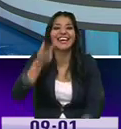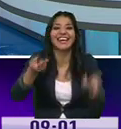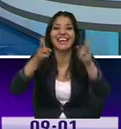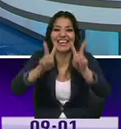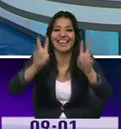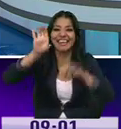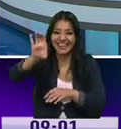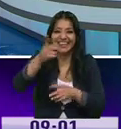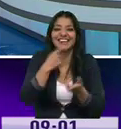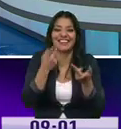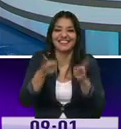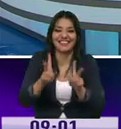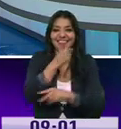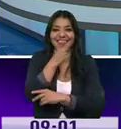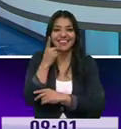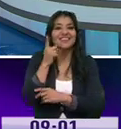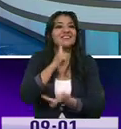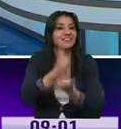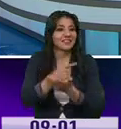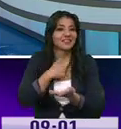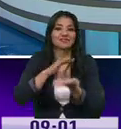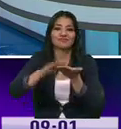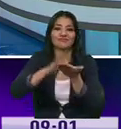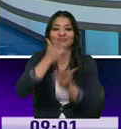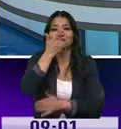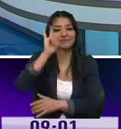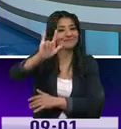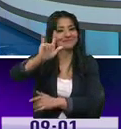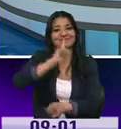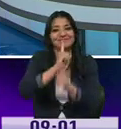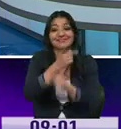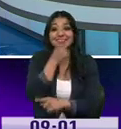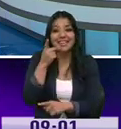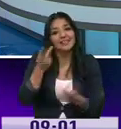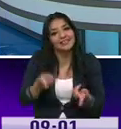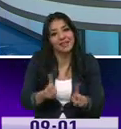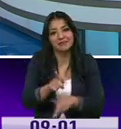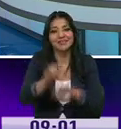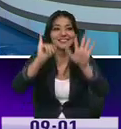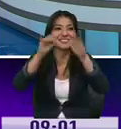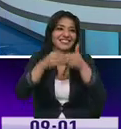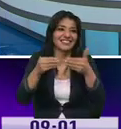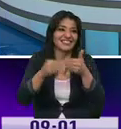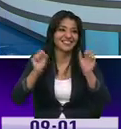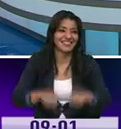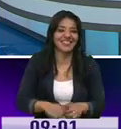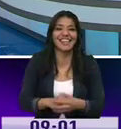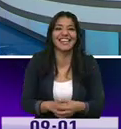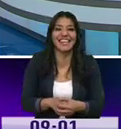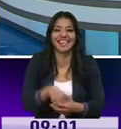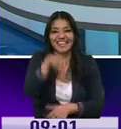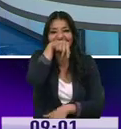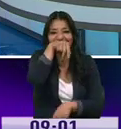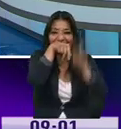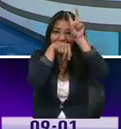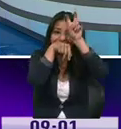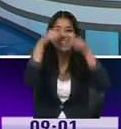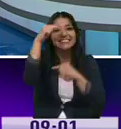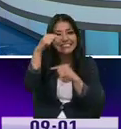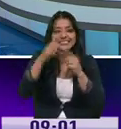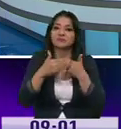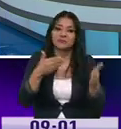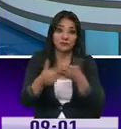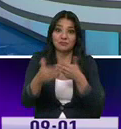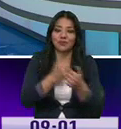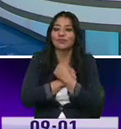Dianita, perdóname, tú sabes. 5. ¿Y la Dianita? Cierto es que es ratona, ¿no? Pero... Es chiquitita, pero igual tiene un